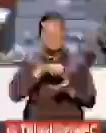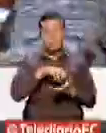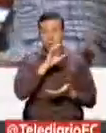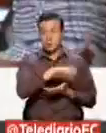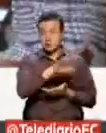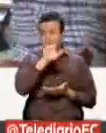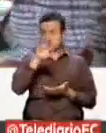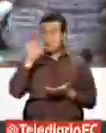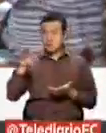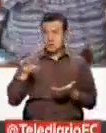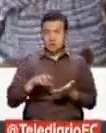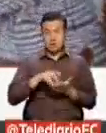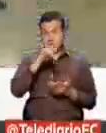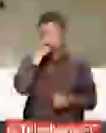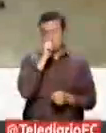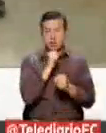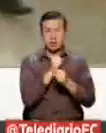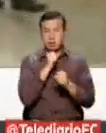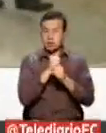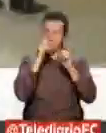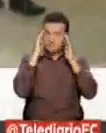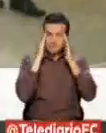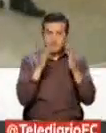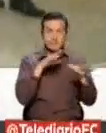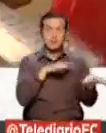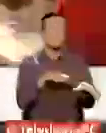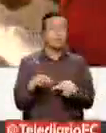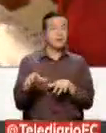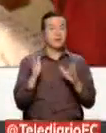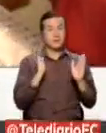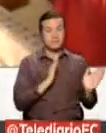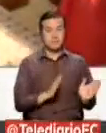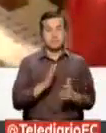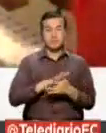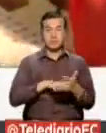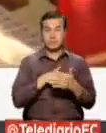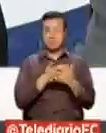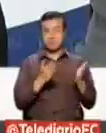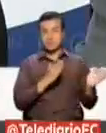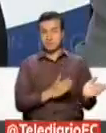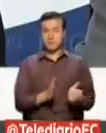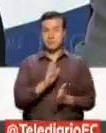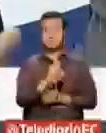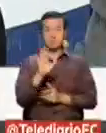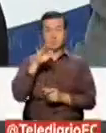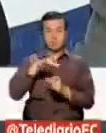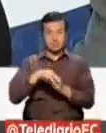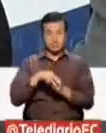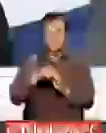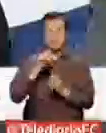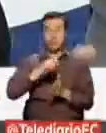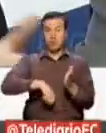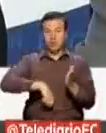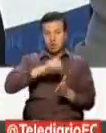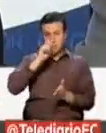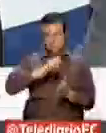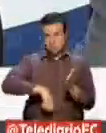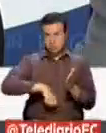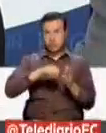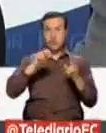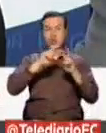provinciales. El trabajo que asuman se centrará en las actividades que establece el calendario electoral. Terminar con la contratación para